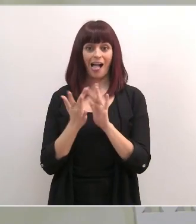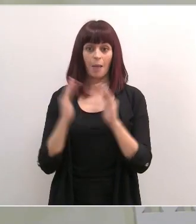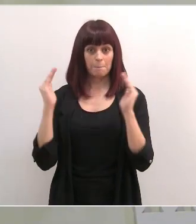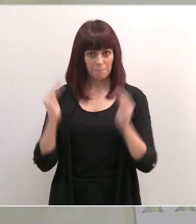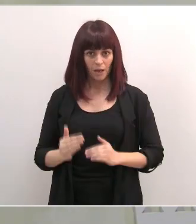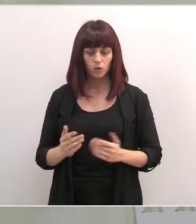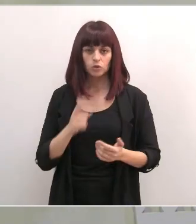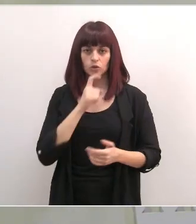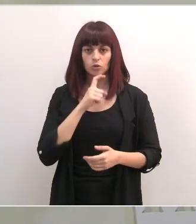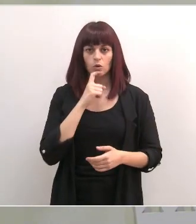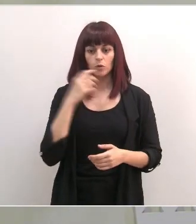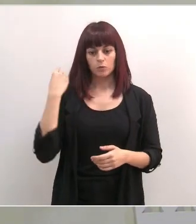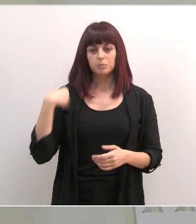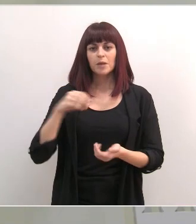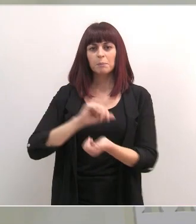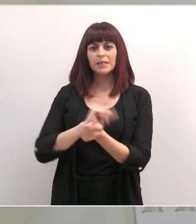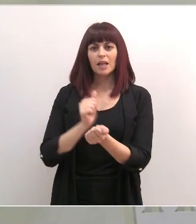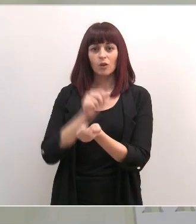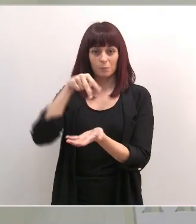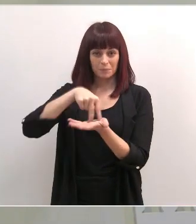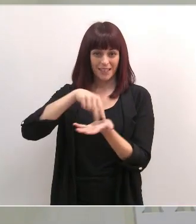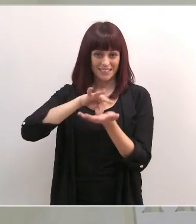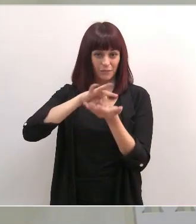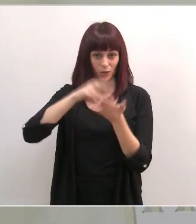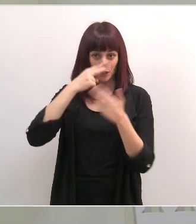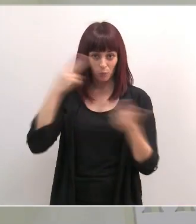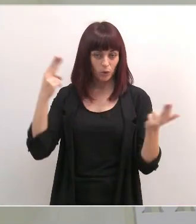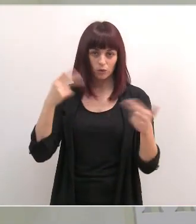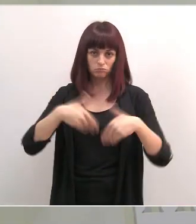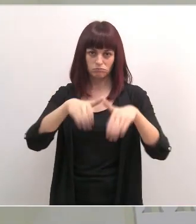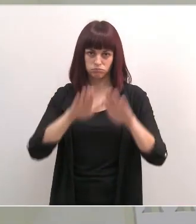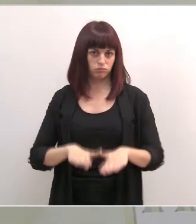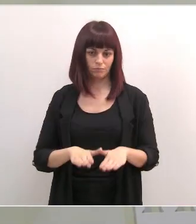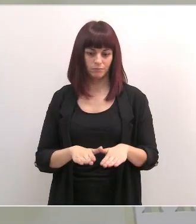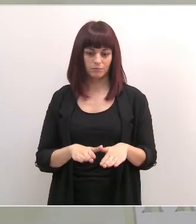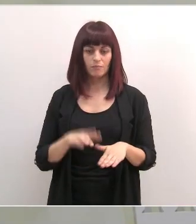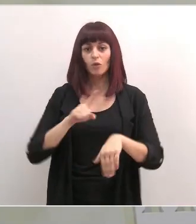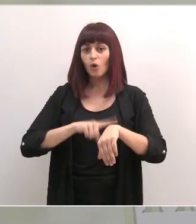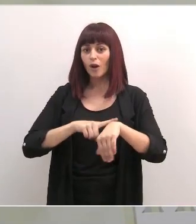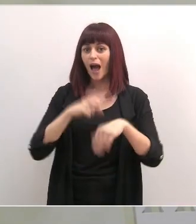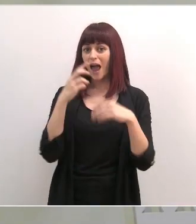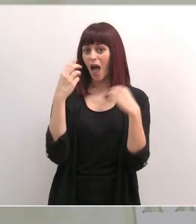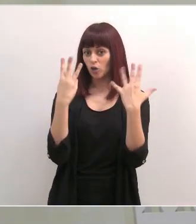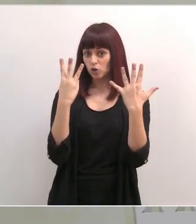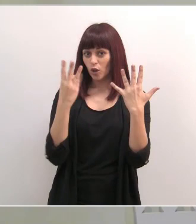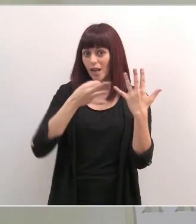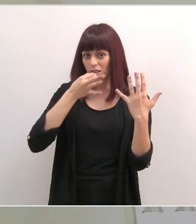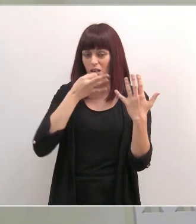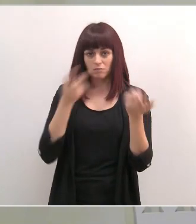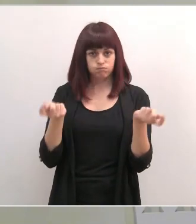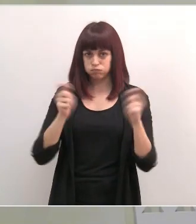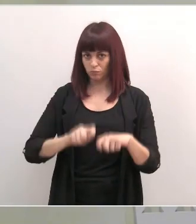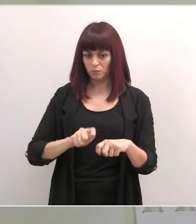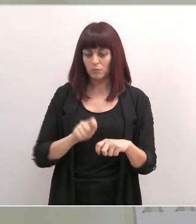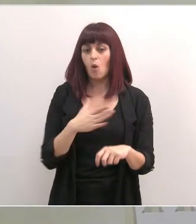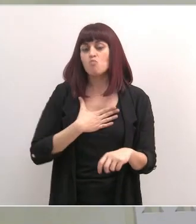la suspensión de la prestación presencial de servicios al público en toda la región a partir de las 20 horas. Salvo